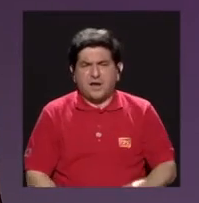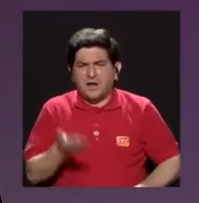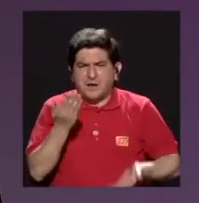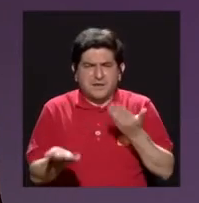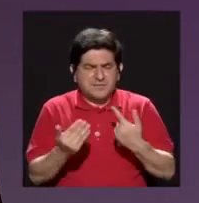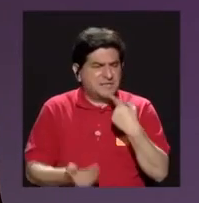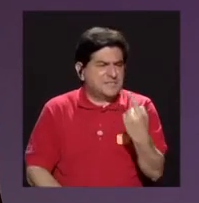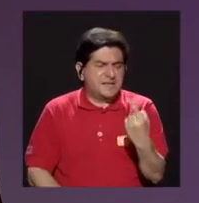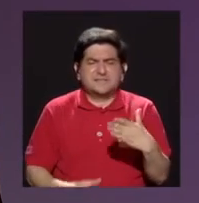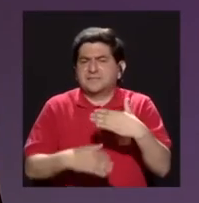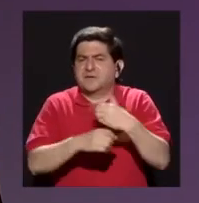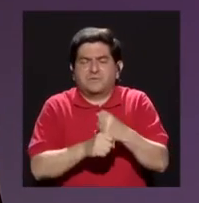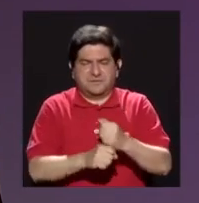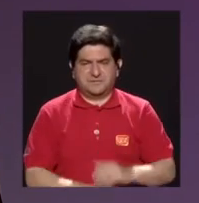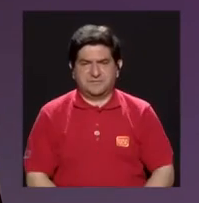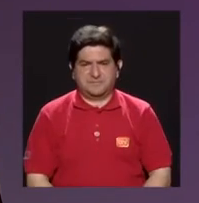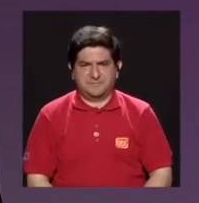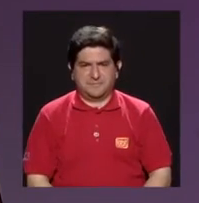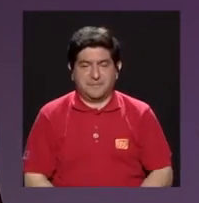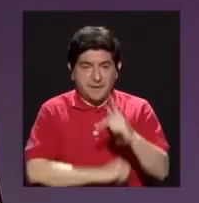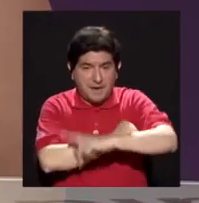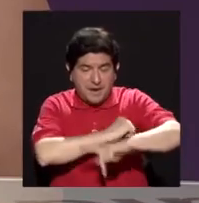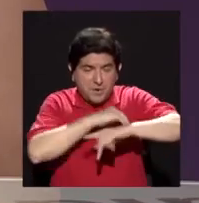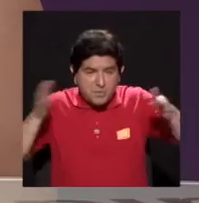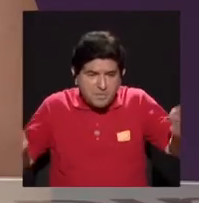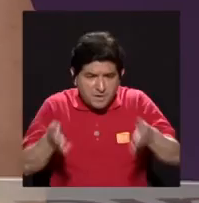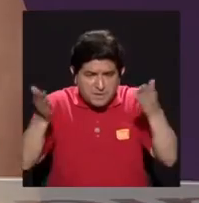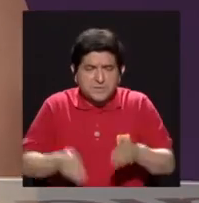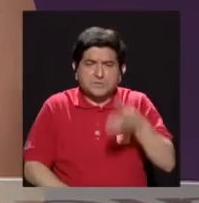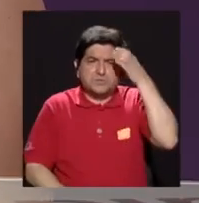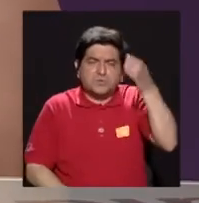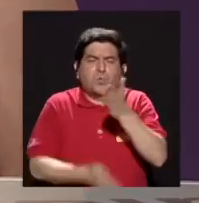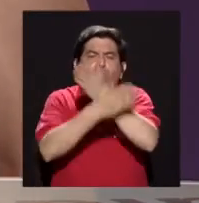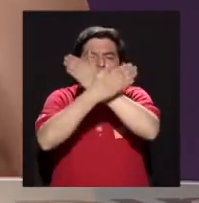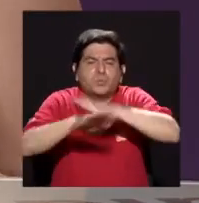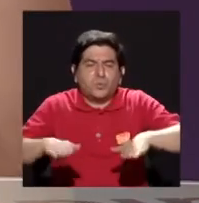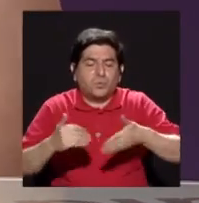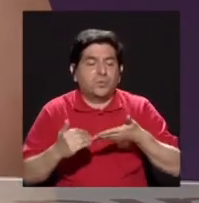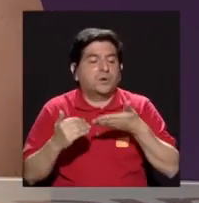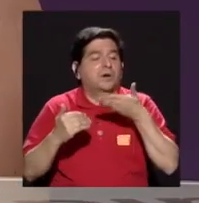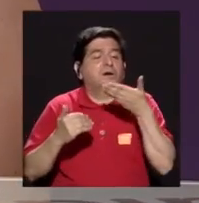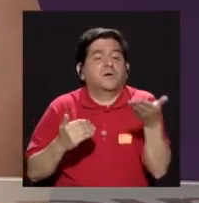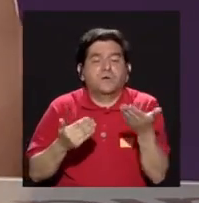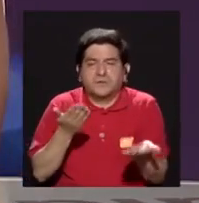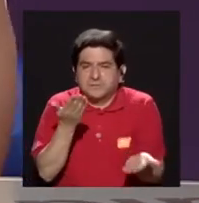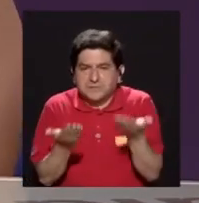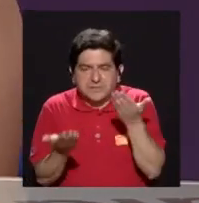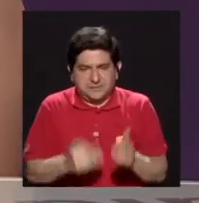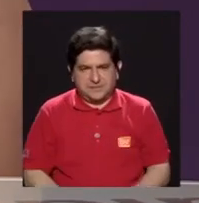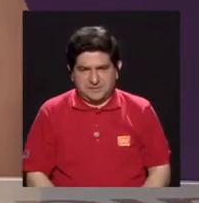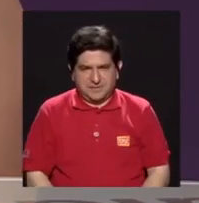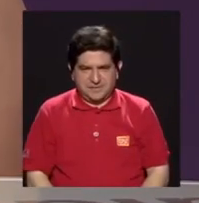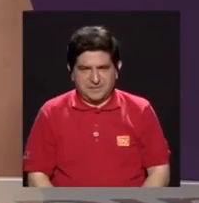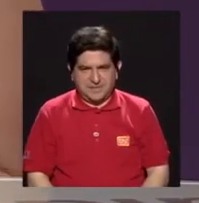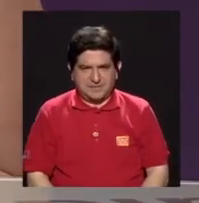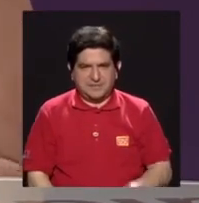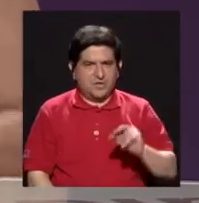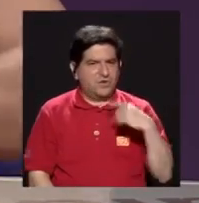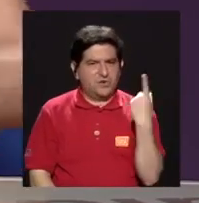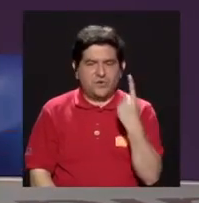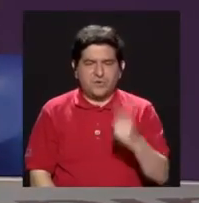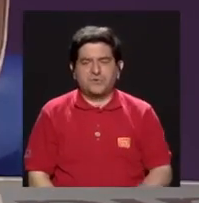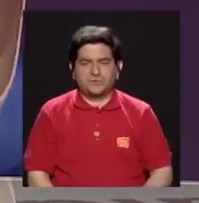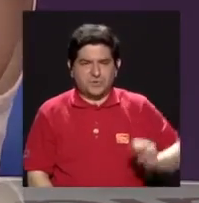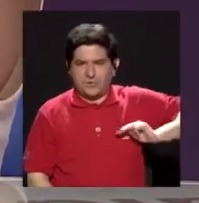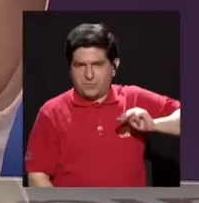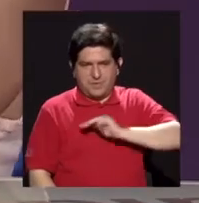que no haga. Entonces, en un país que deberíamos promover la cultura de paz, pareciera que hay cosas que, más cosas que un ministerio y un Estado